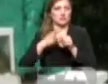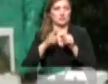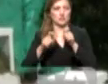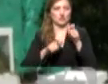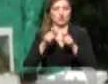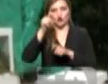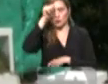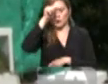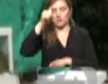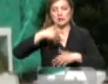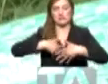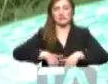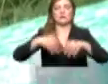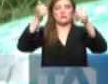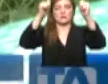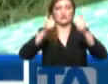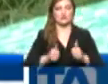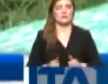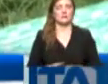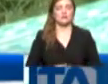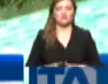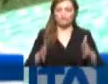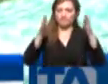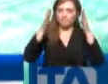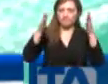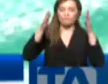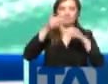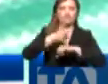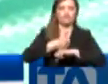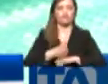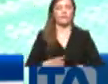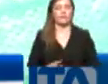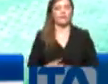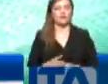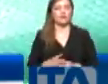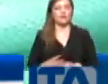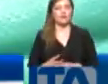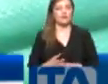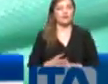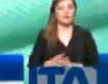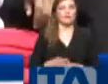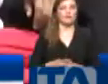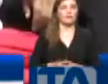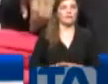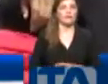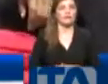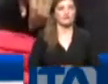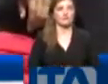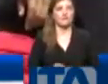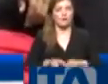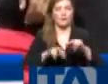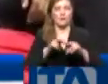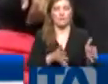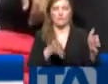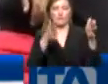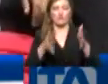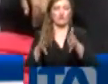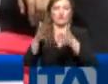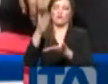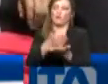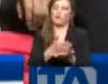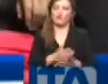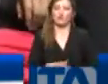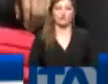realizaron este domingo varios actos artísticos para ser escuchados por las autoridades. Ellos piden que se suspenda la construcción de esta